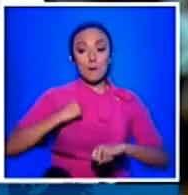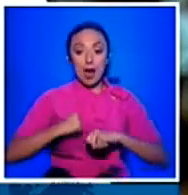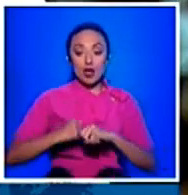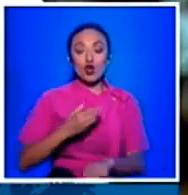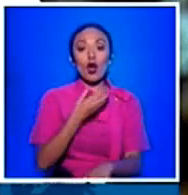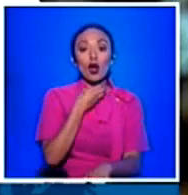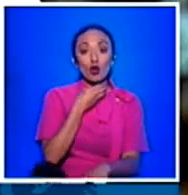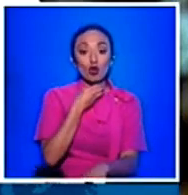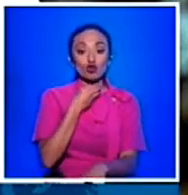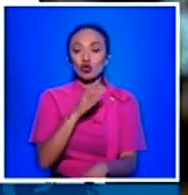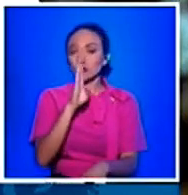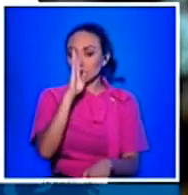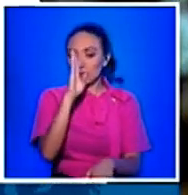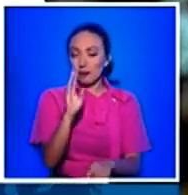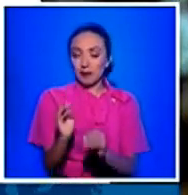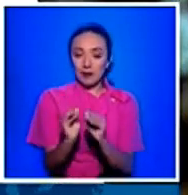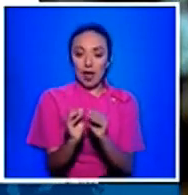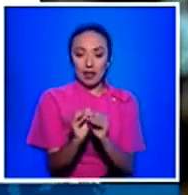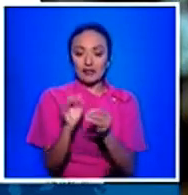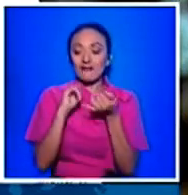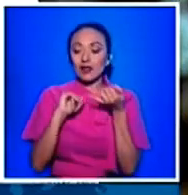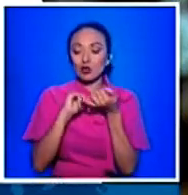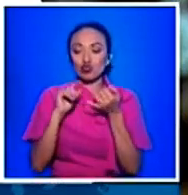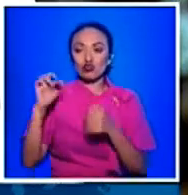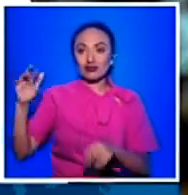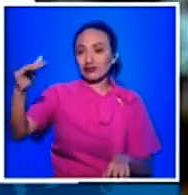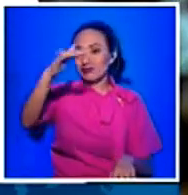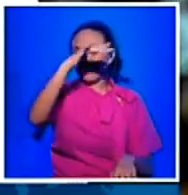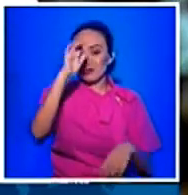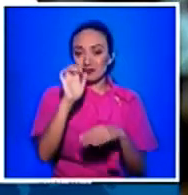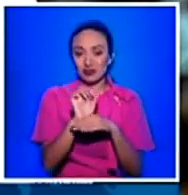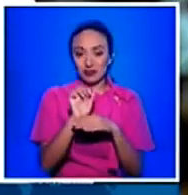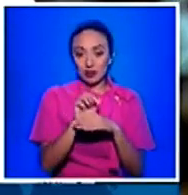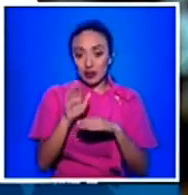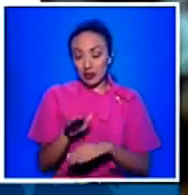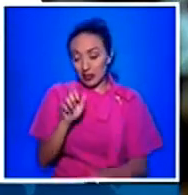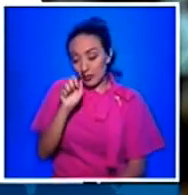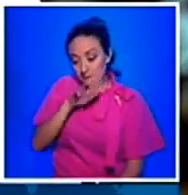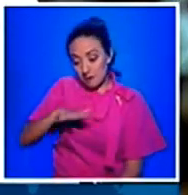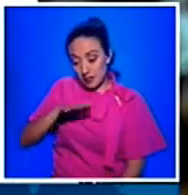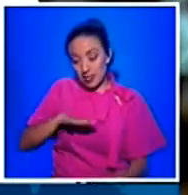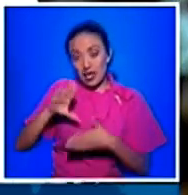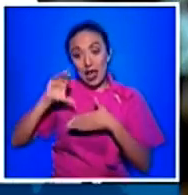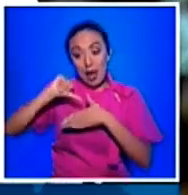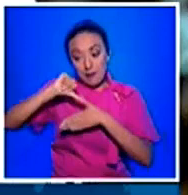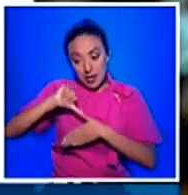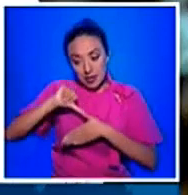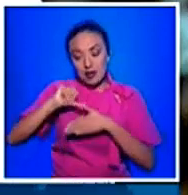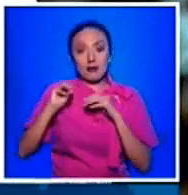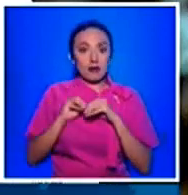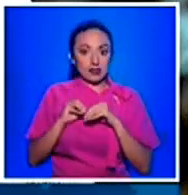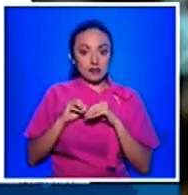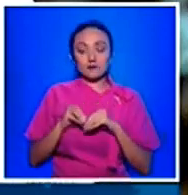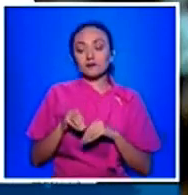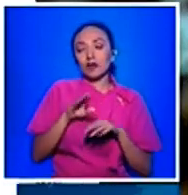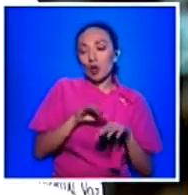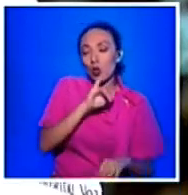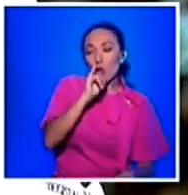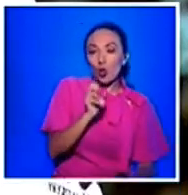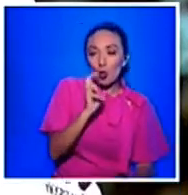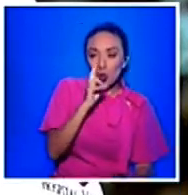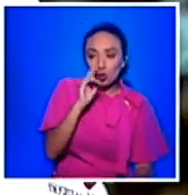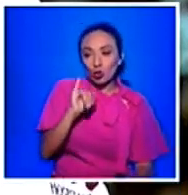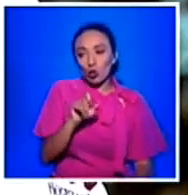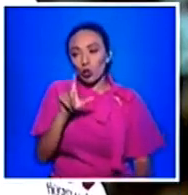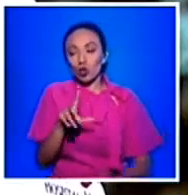agosto existe un mayor incremento de virus en lo que es nuestro país y en el hemisferio sur como tal. Estos virus suelen alcanzar un pico entre junio y julio.